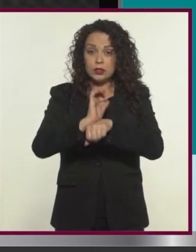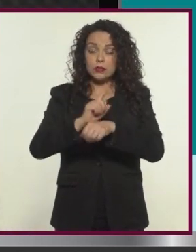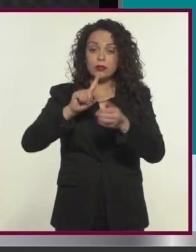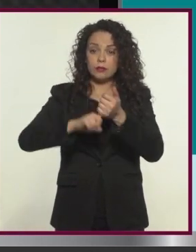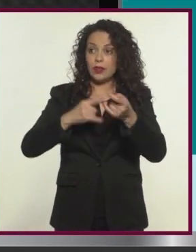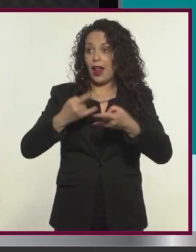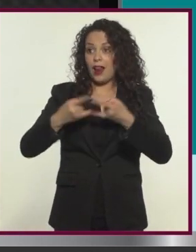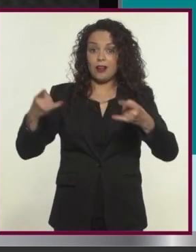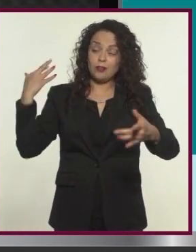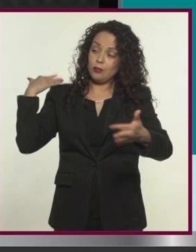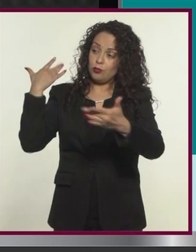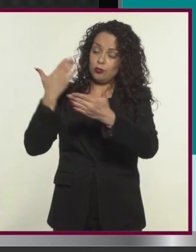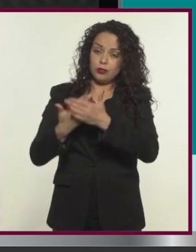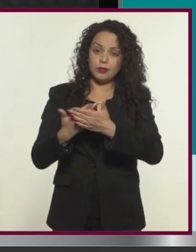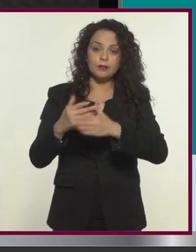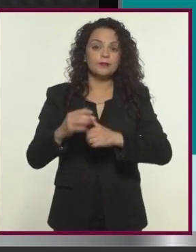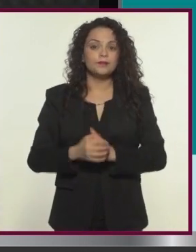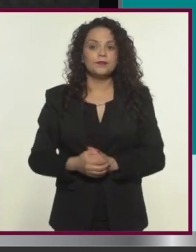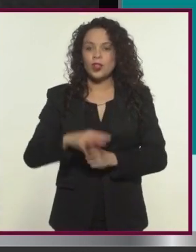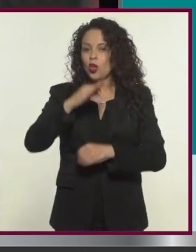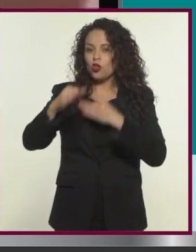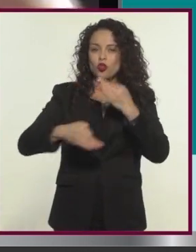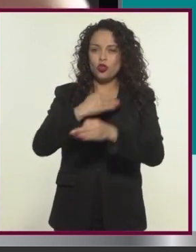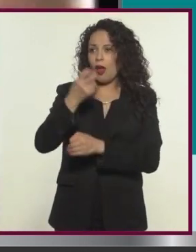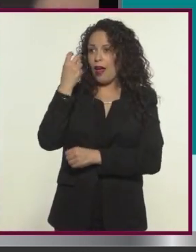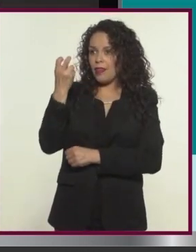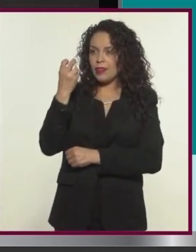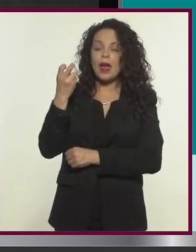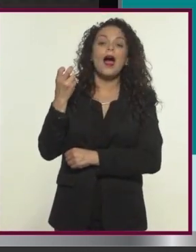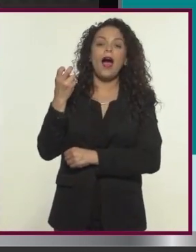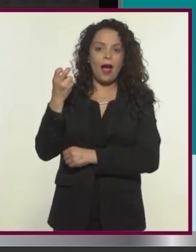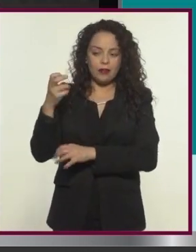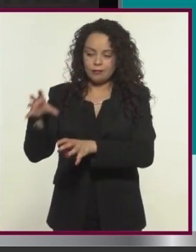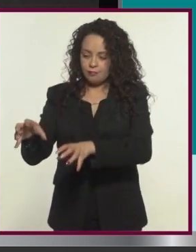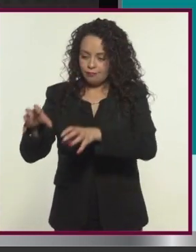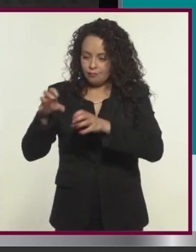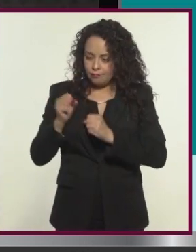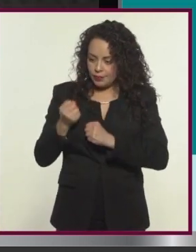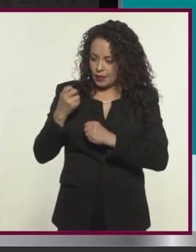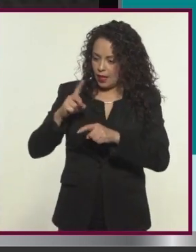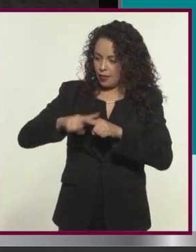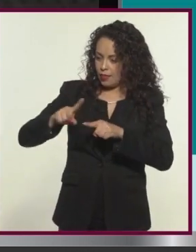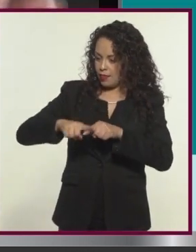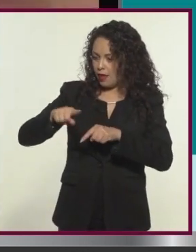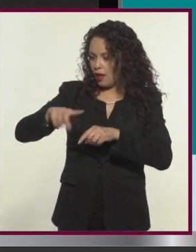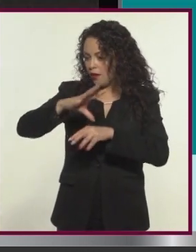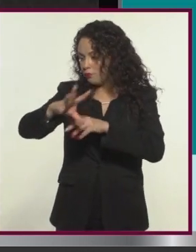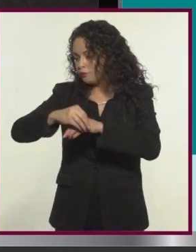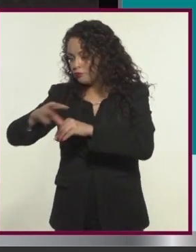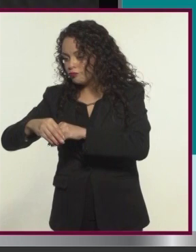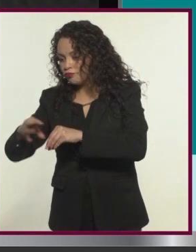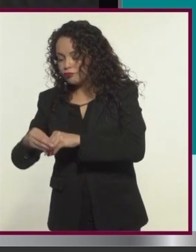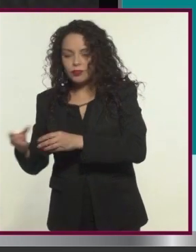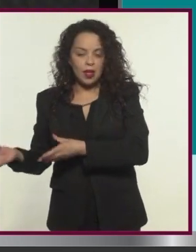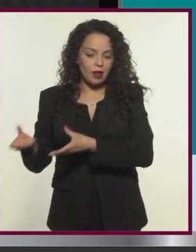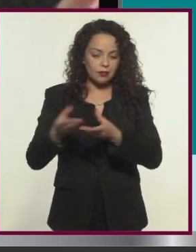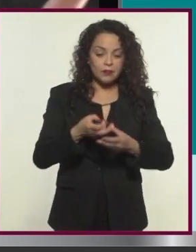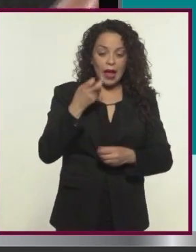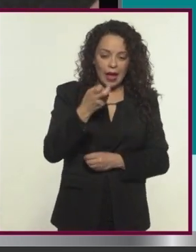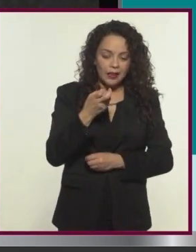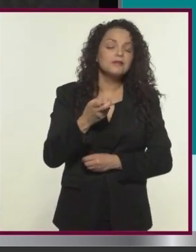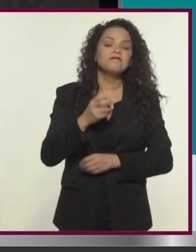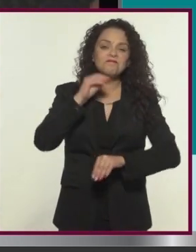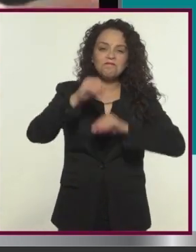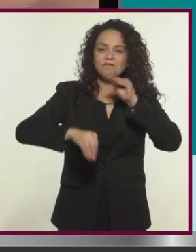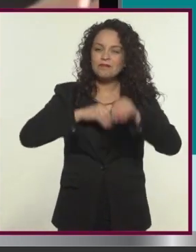hay también a nivel histórico, y Raúl Coutard, ¿no? Como que todos ellos ya fueron los que retoman todas esas teorías y algunas de las teorías que se habían acumulado y son los